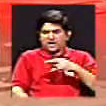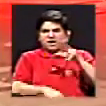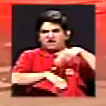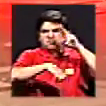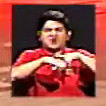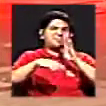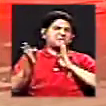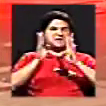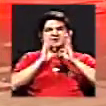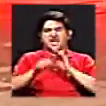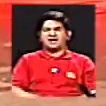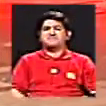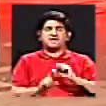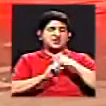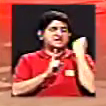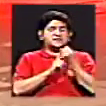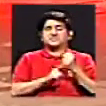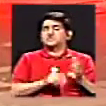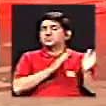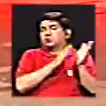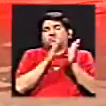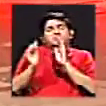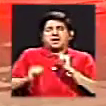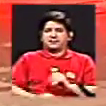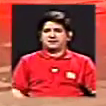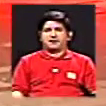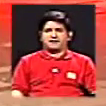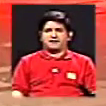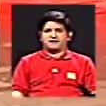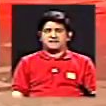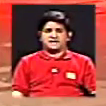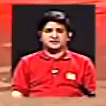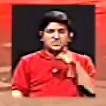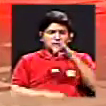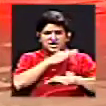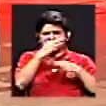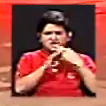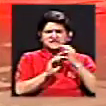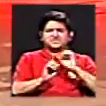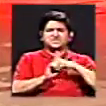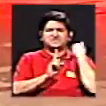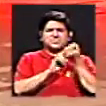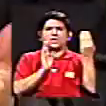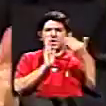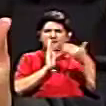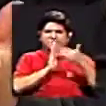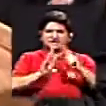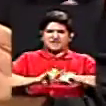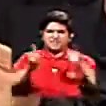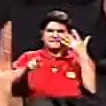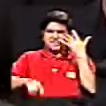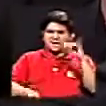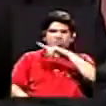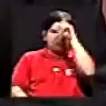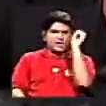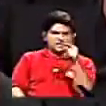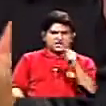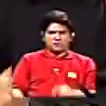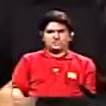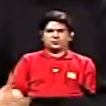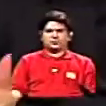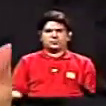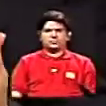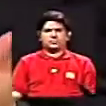frecuencia habla de imprevistos y que son circunstancias imprevistas cuando ocurren ese tipo de daños. Pero pareciera que, y se lo pregunto, que